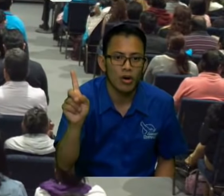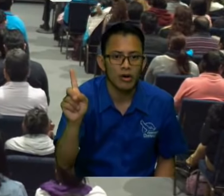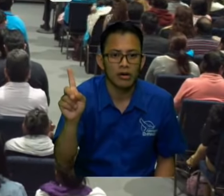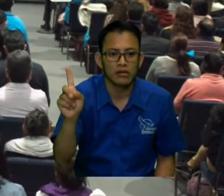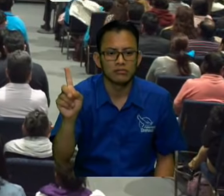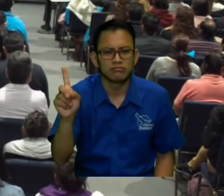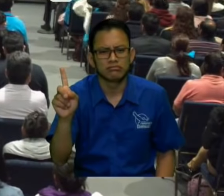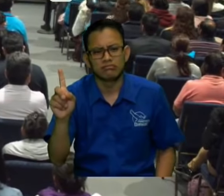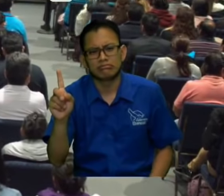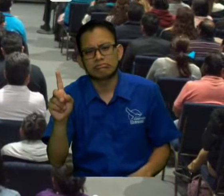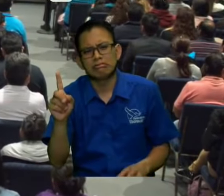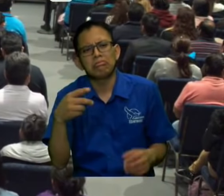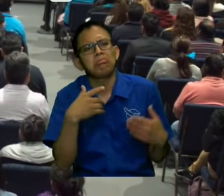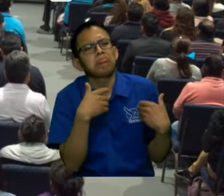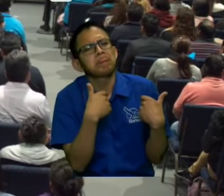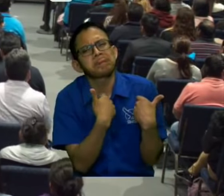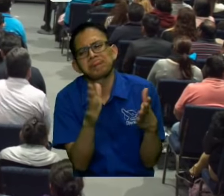eslogan